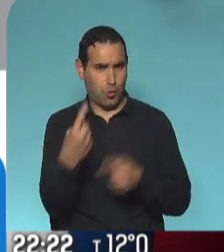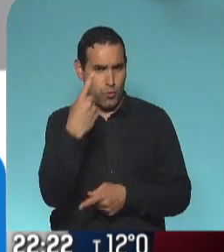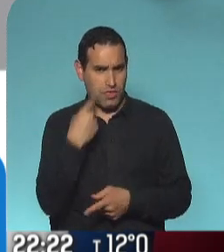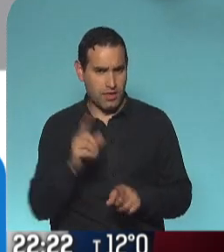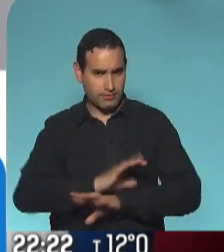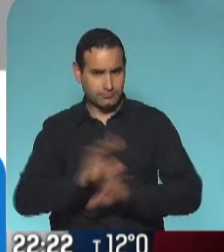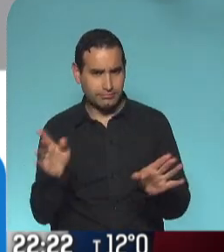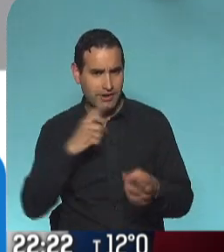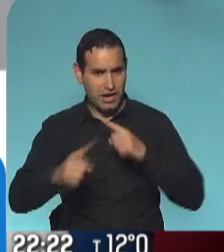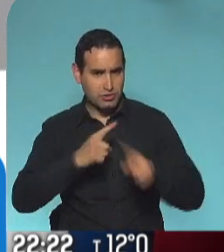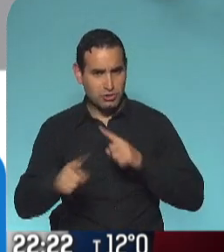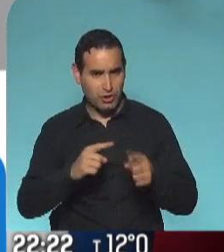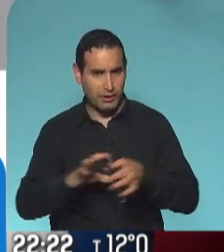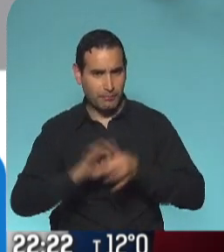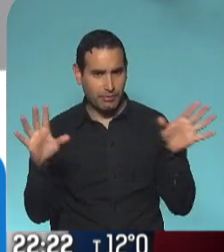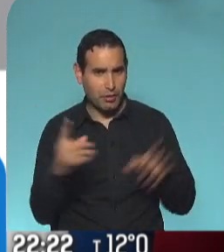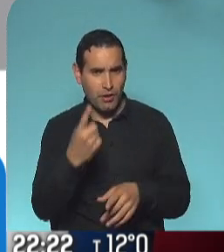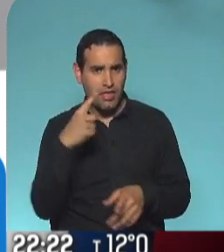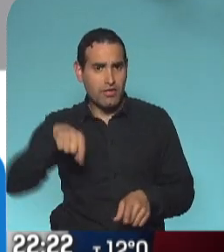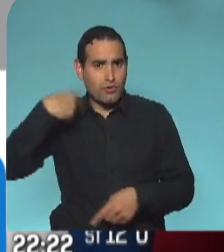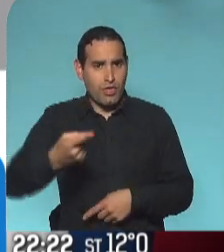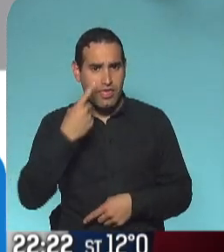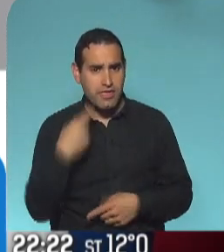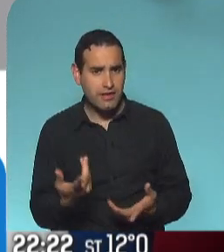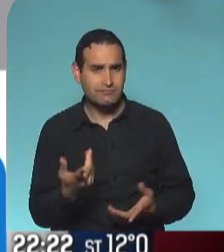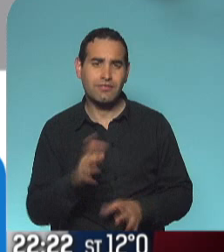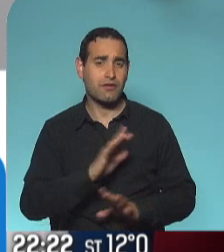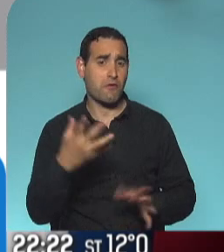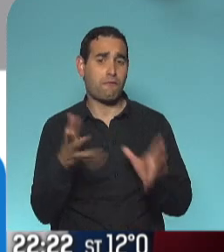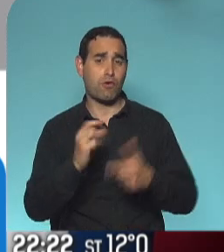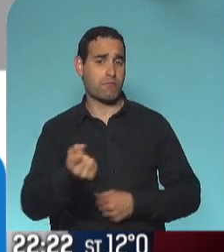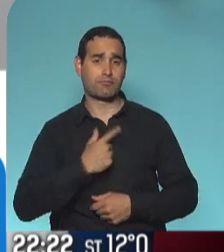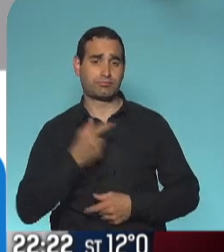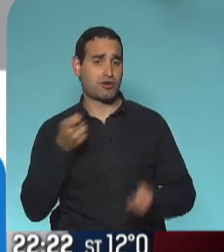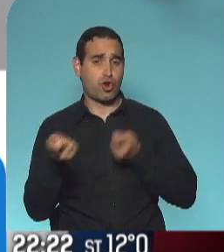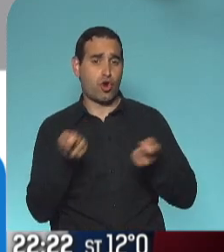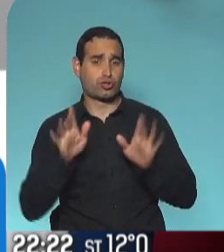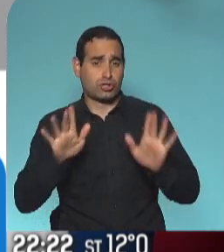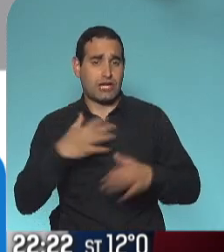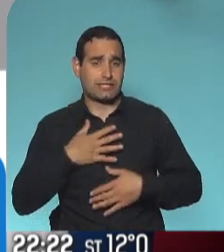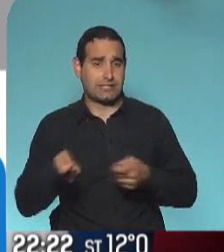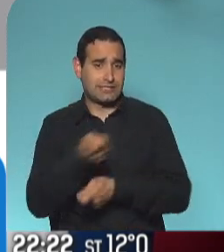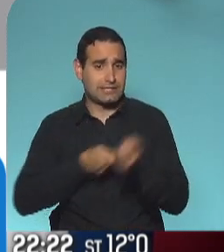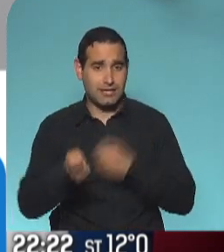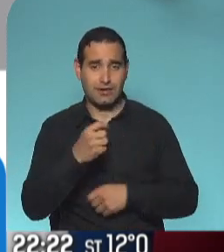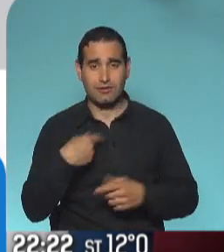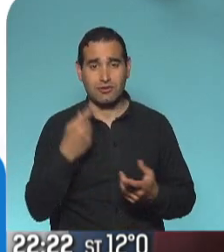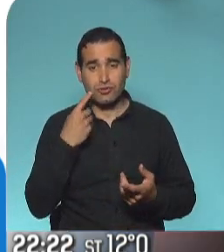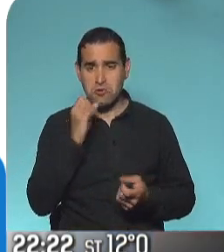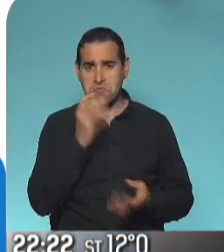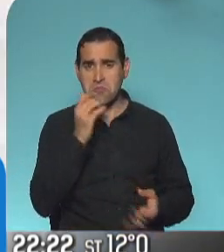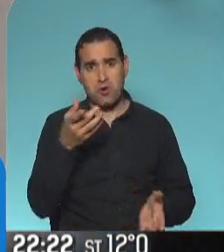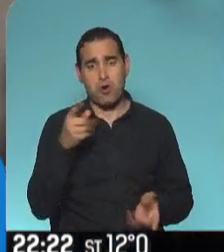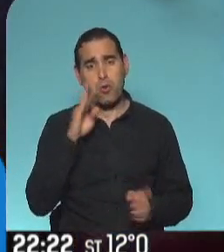that relations are very good the next day? And then, you know, I mean, it's gone back. It's the way I negotiate. It's done very well for me over the years, and it's doing even better for the